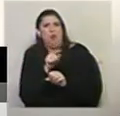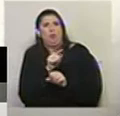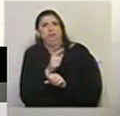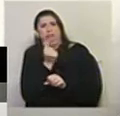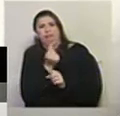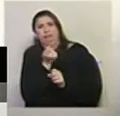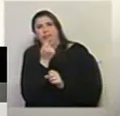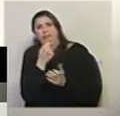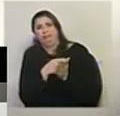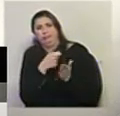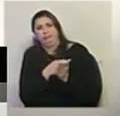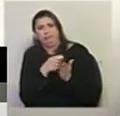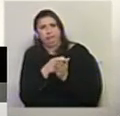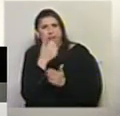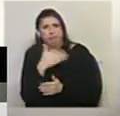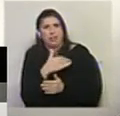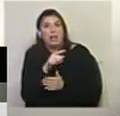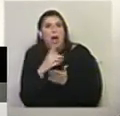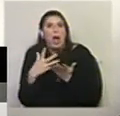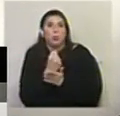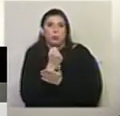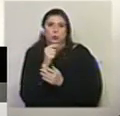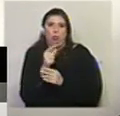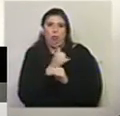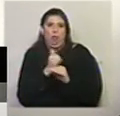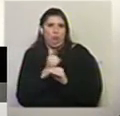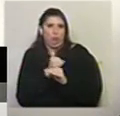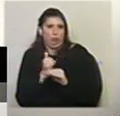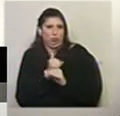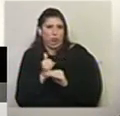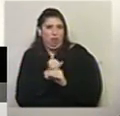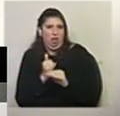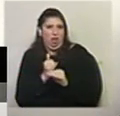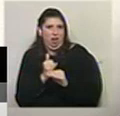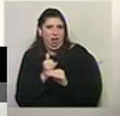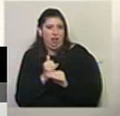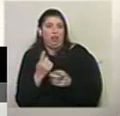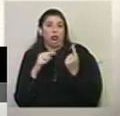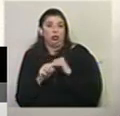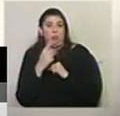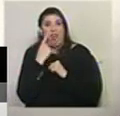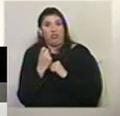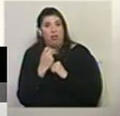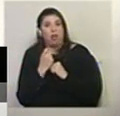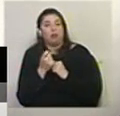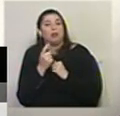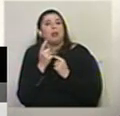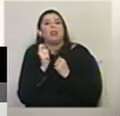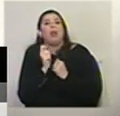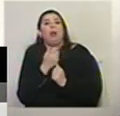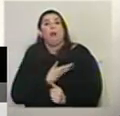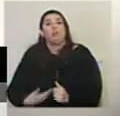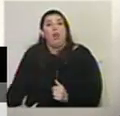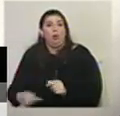frente a esos abusos de la industria y los que tienen que tener un rol protagónico para evitarlos, para controlarlos, son los gobiernos. No hay manera. Y